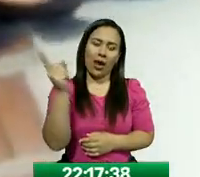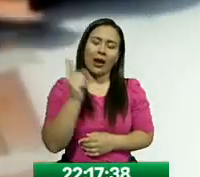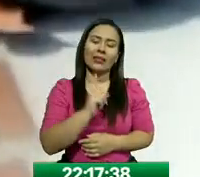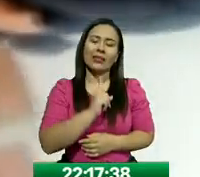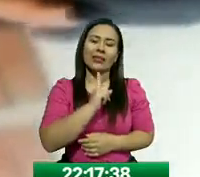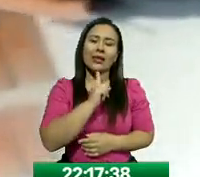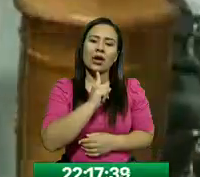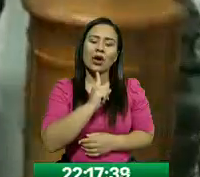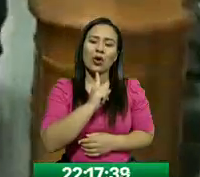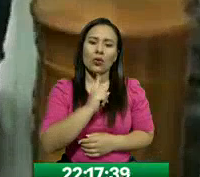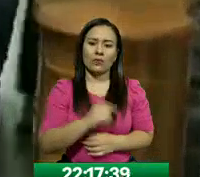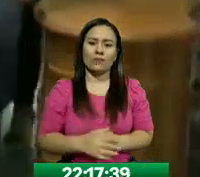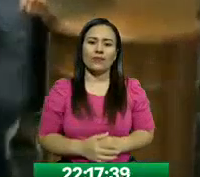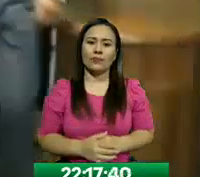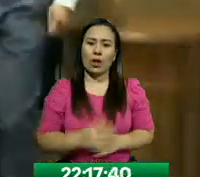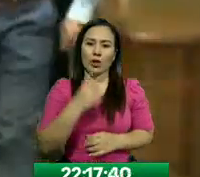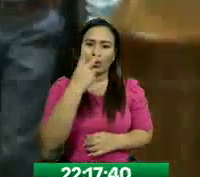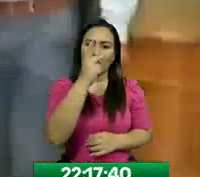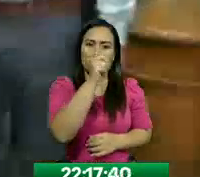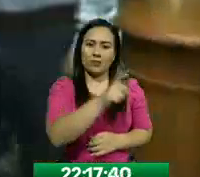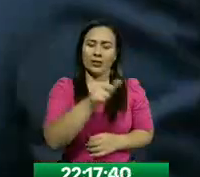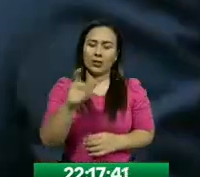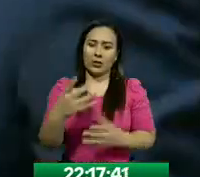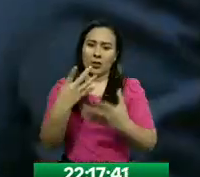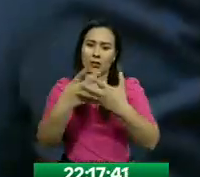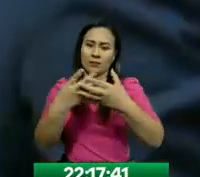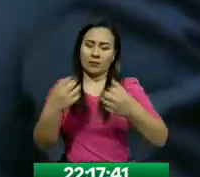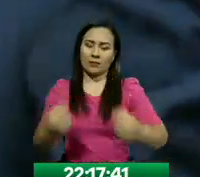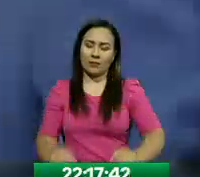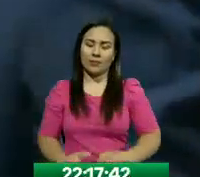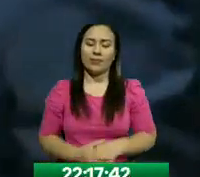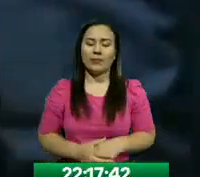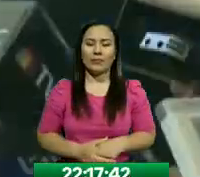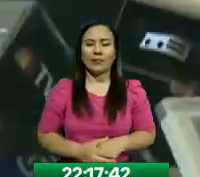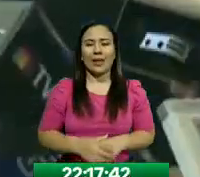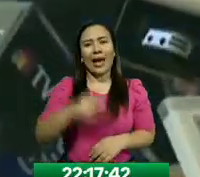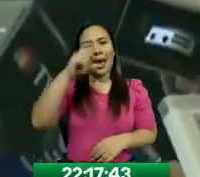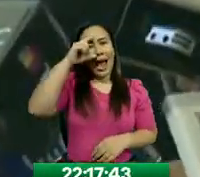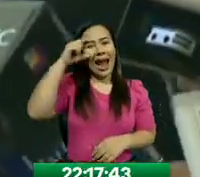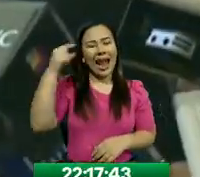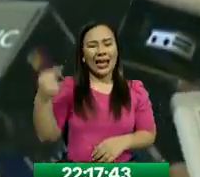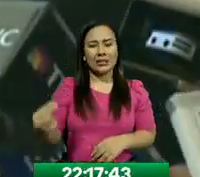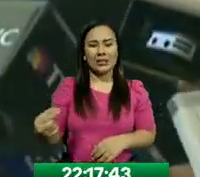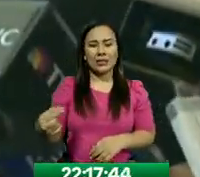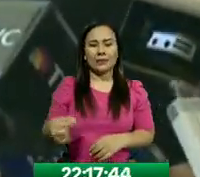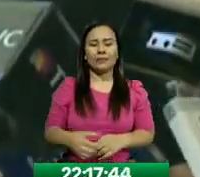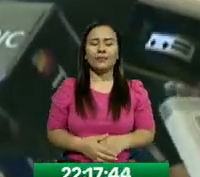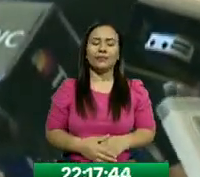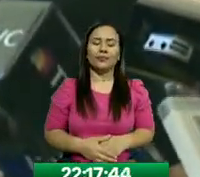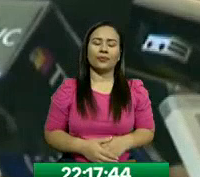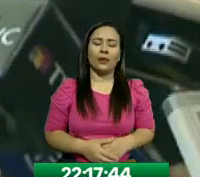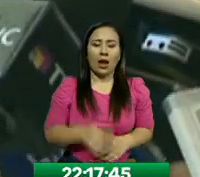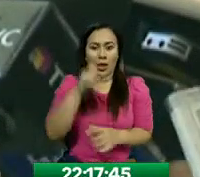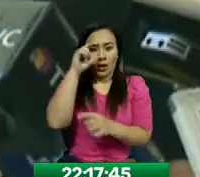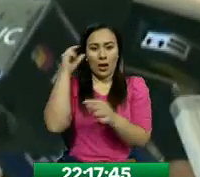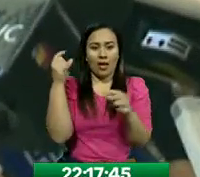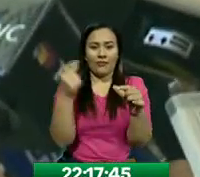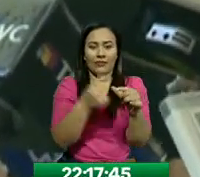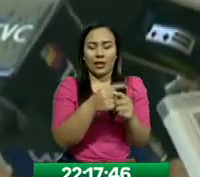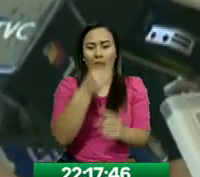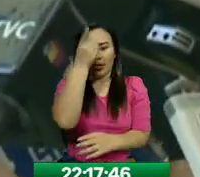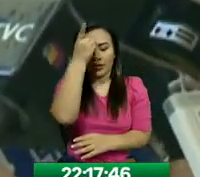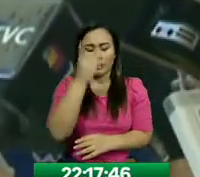vicepresidente Jorge Glass, los dos detenidos por el delito de asociación ilícita. Y es la dueña de la acción penal, que es la fiscalía, la que